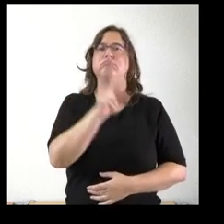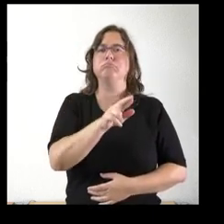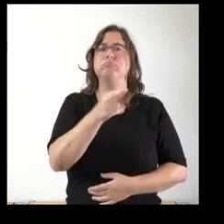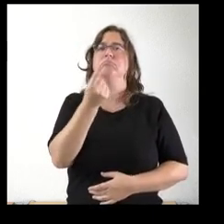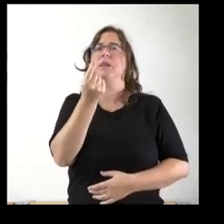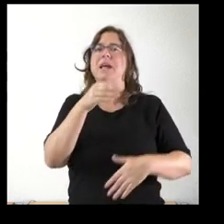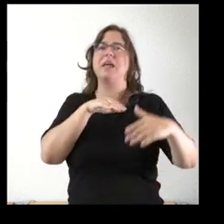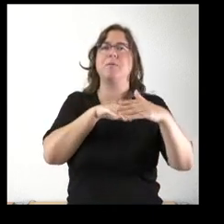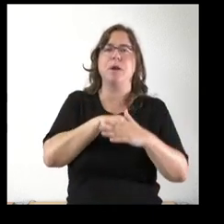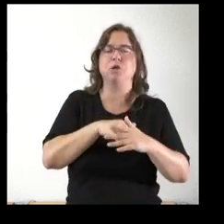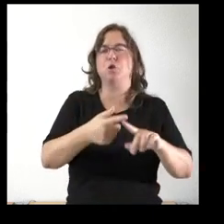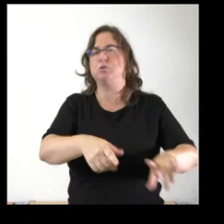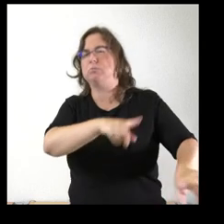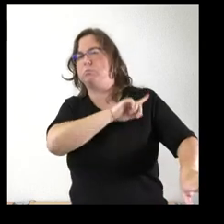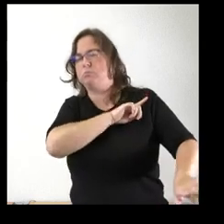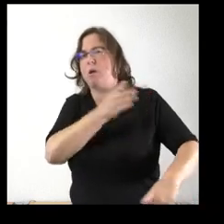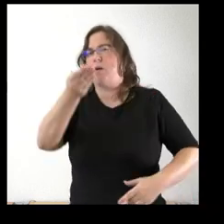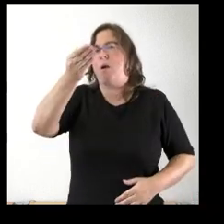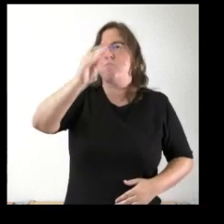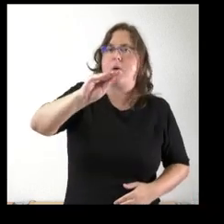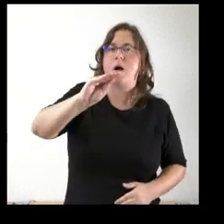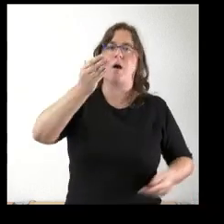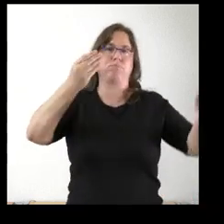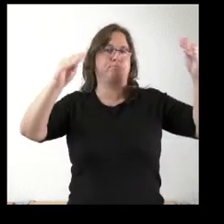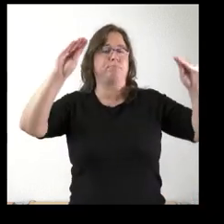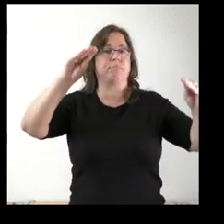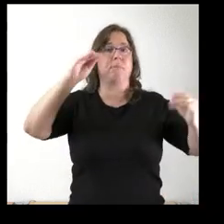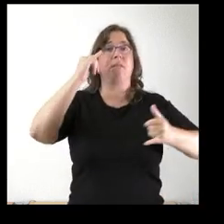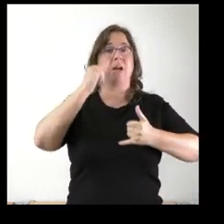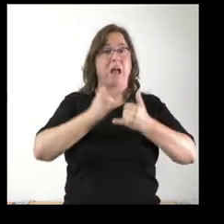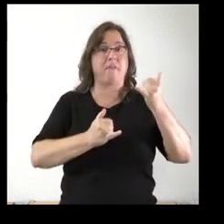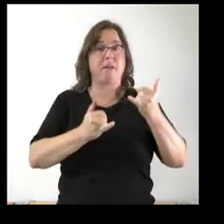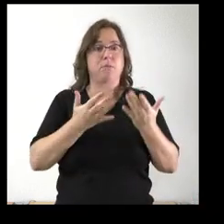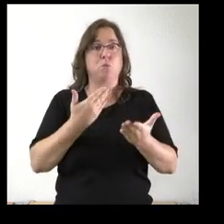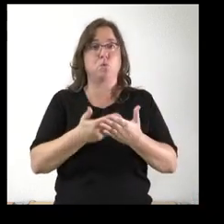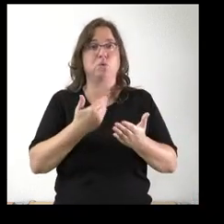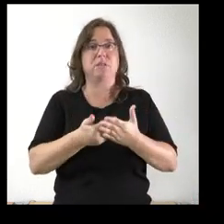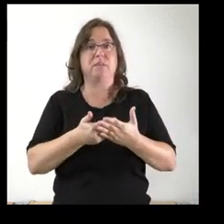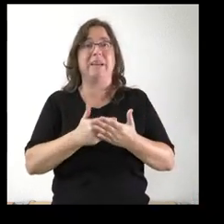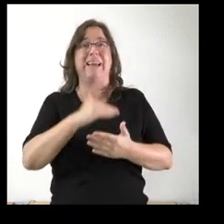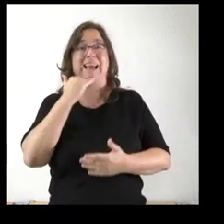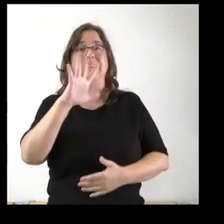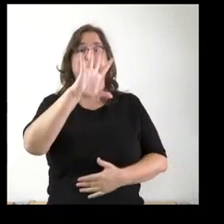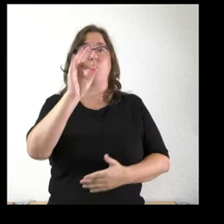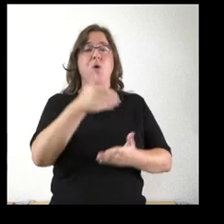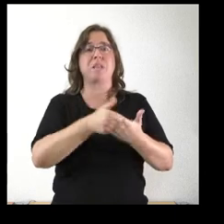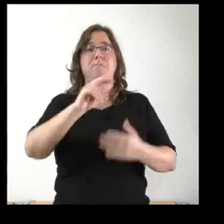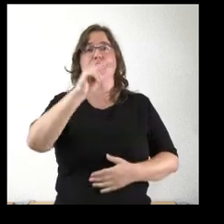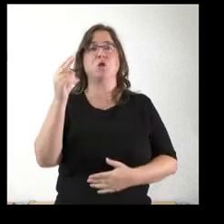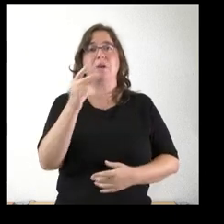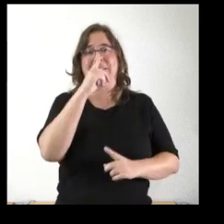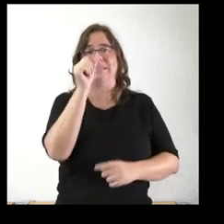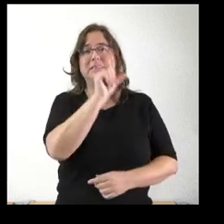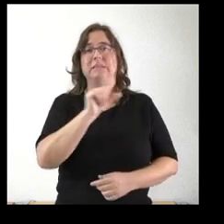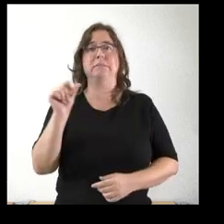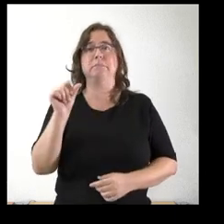inversión extraordinaria, mayores, fuera del ordinario, pero en lo que han justificado, esos casi 50 millones de euros que han justificado esta semana,